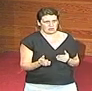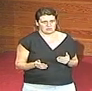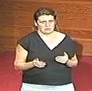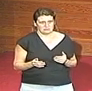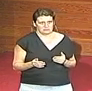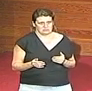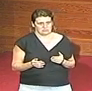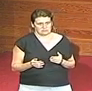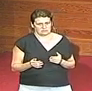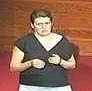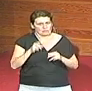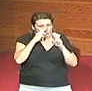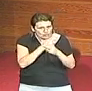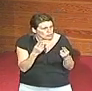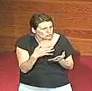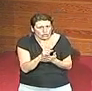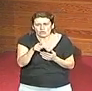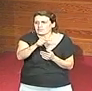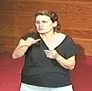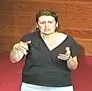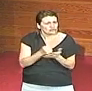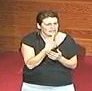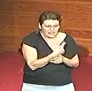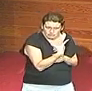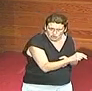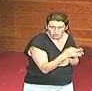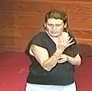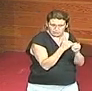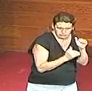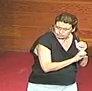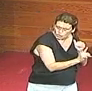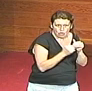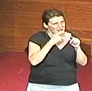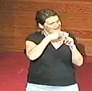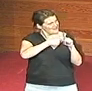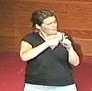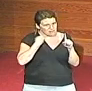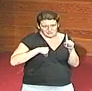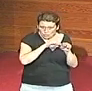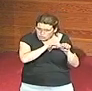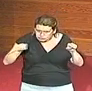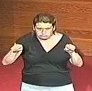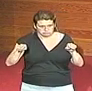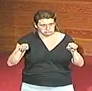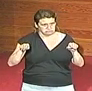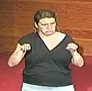o desdén del público lo merece y también de la profesión. Absolutamente. Ahí,